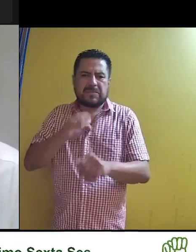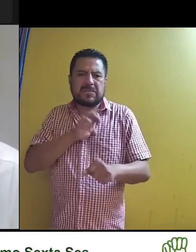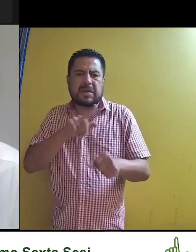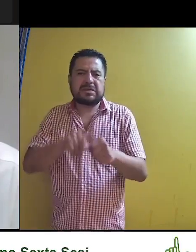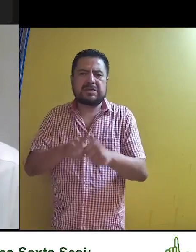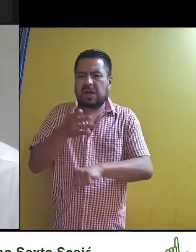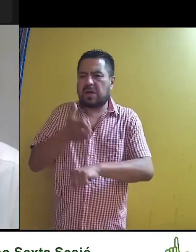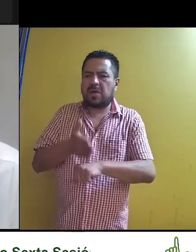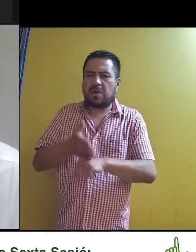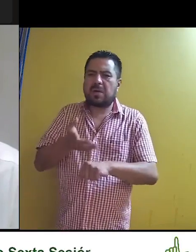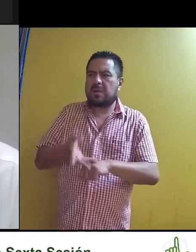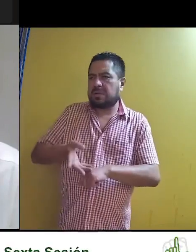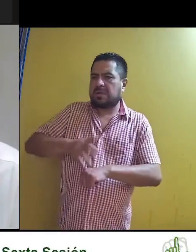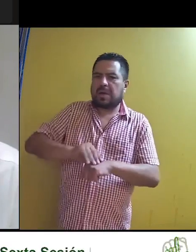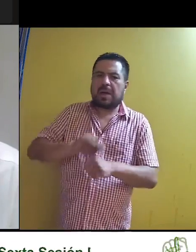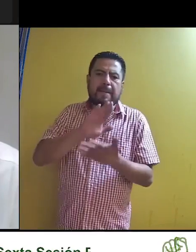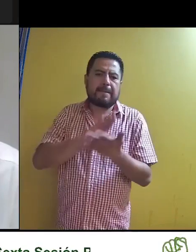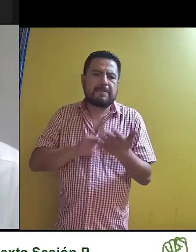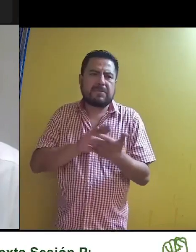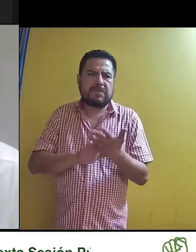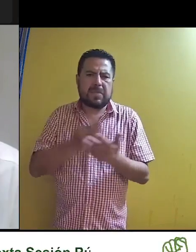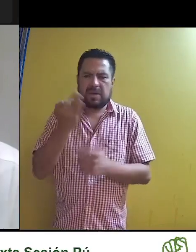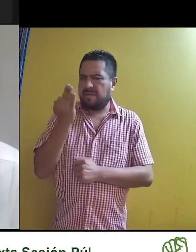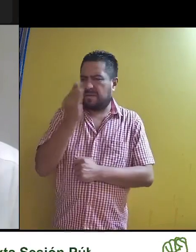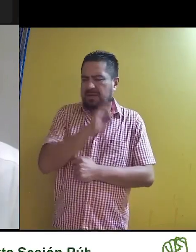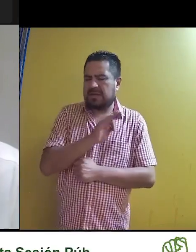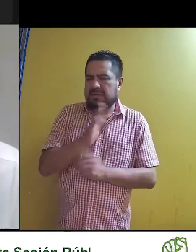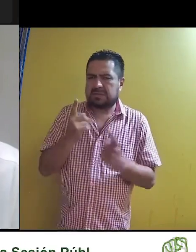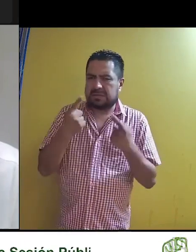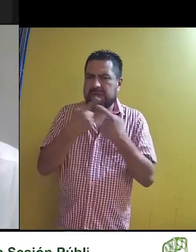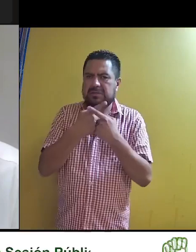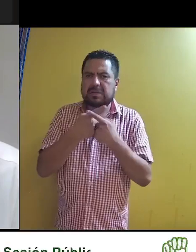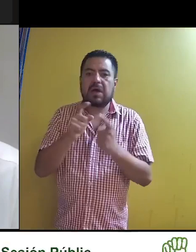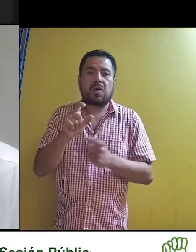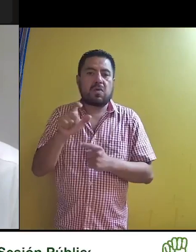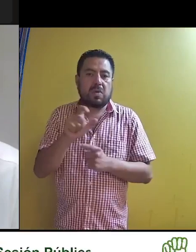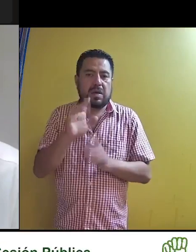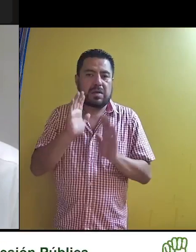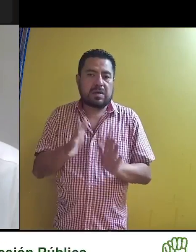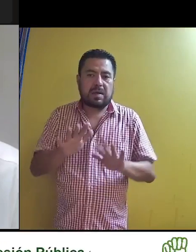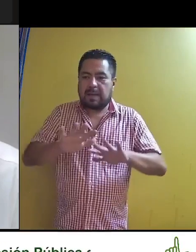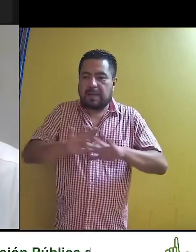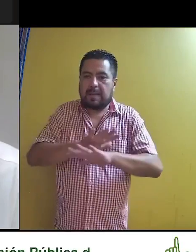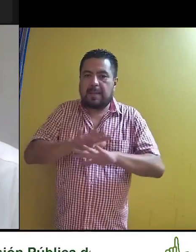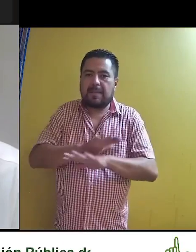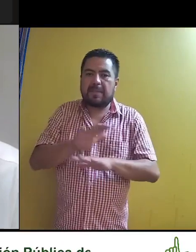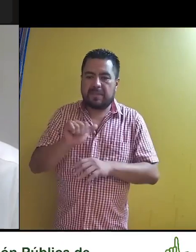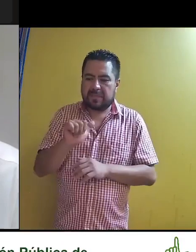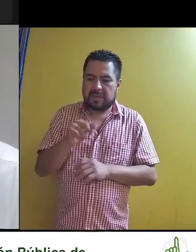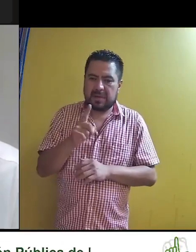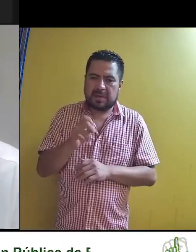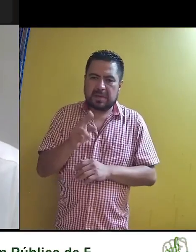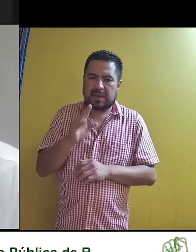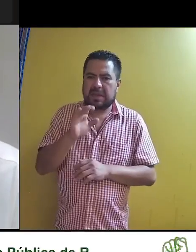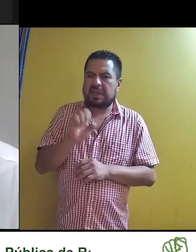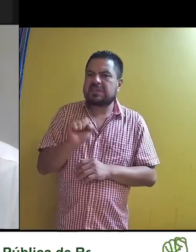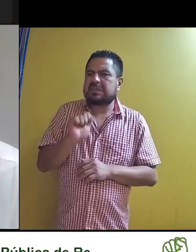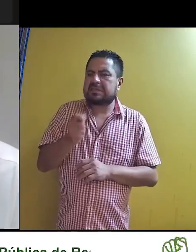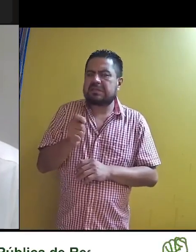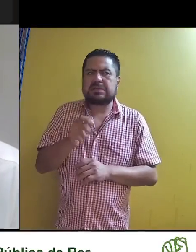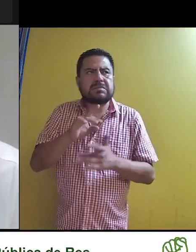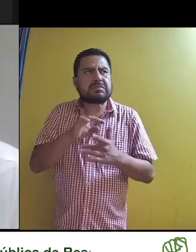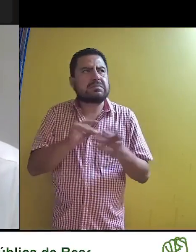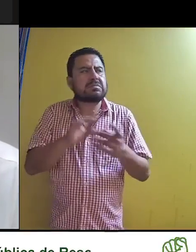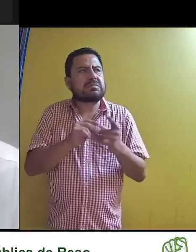por la utilización de un documento irregular. Una vez emplazado, Andrés Guevara Cárdenas manifestó en su